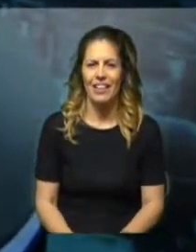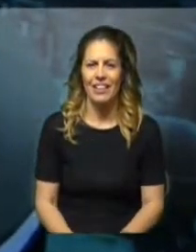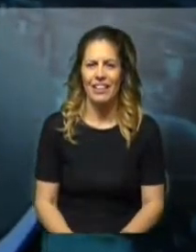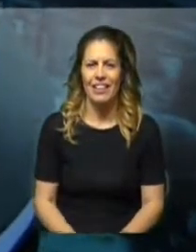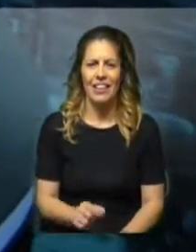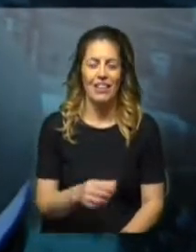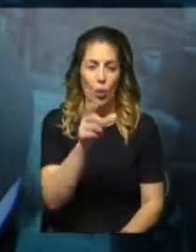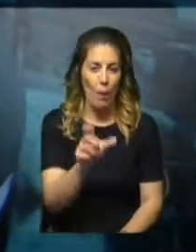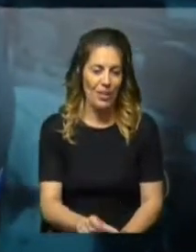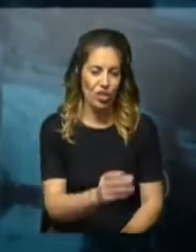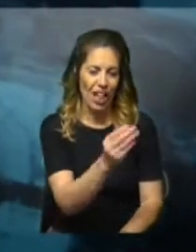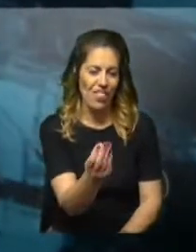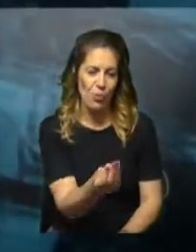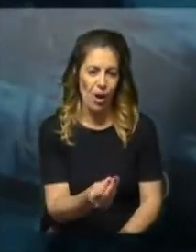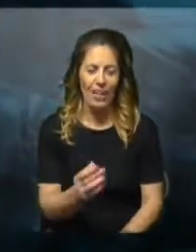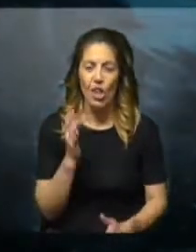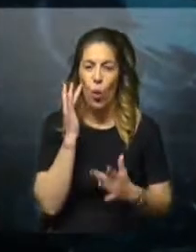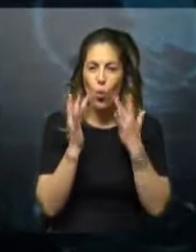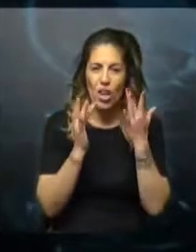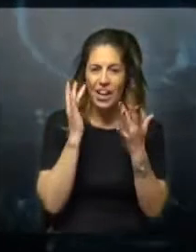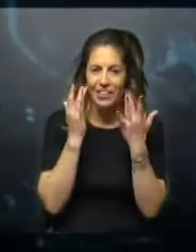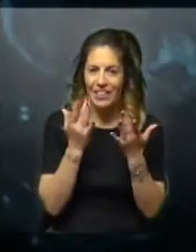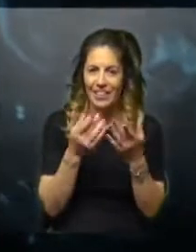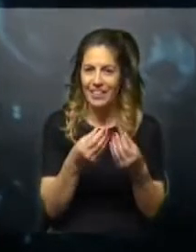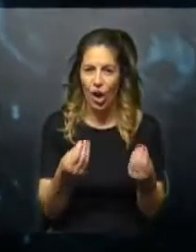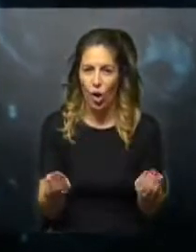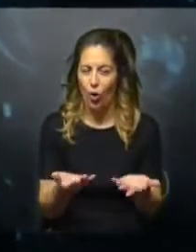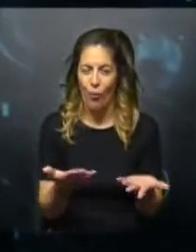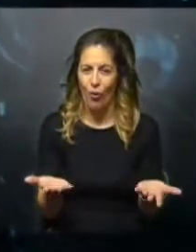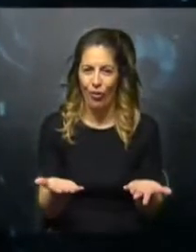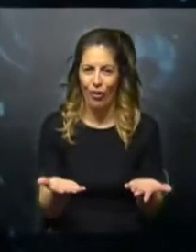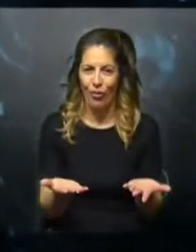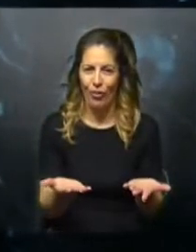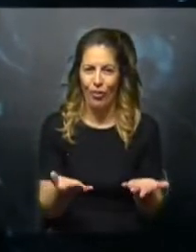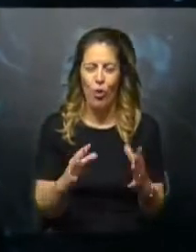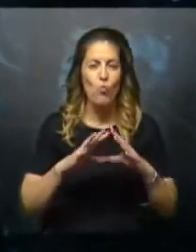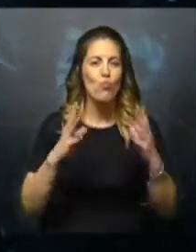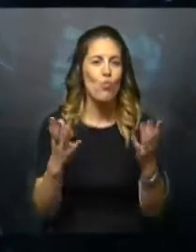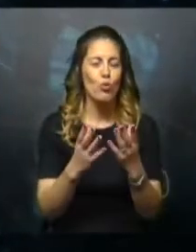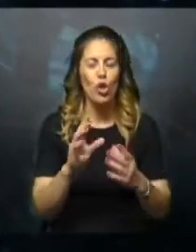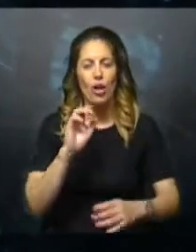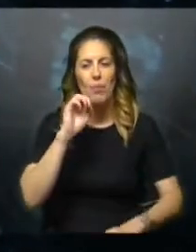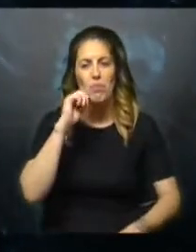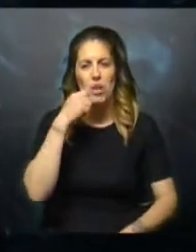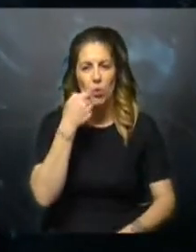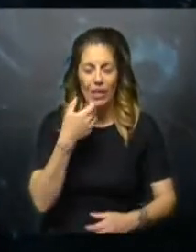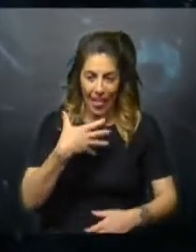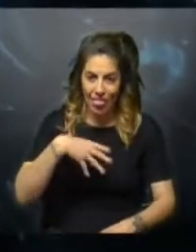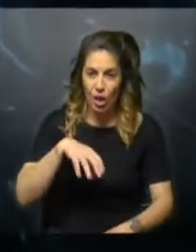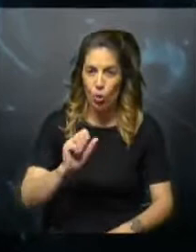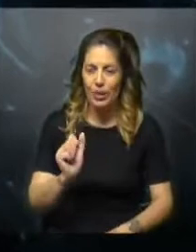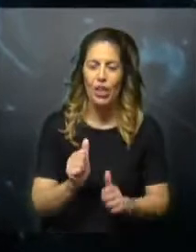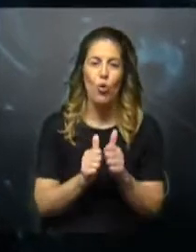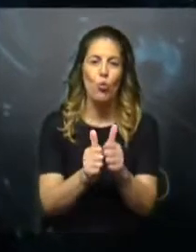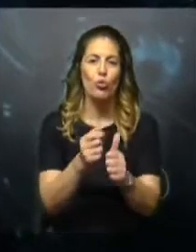un dibujante de un artista es un poco como una un mundo que me gustaría este descubrir con ustedes